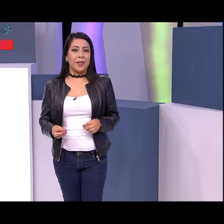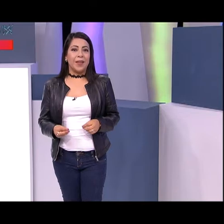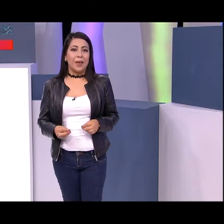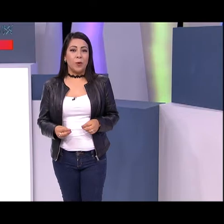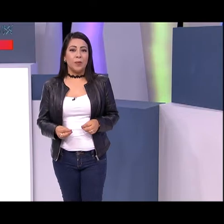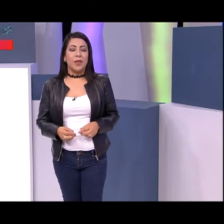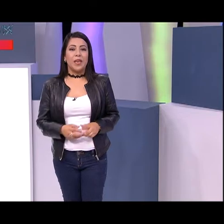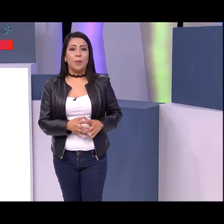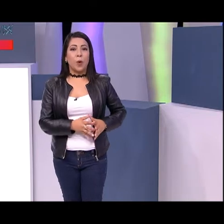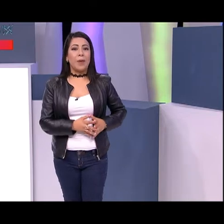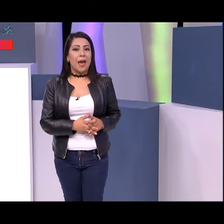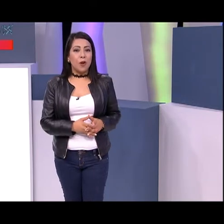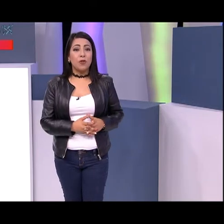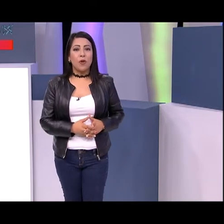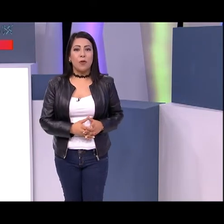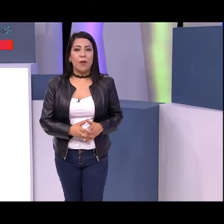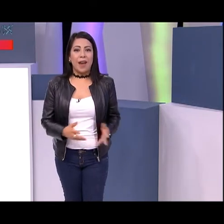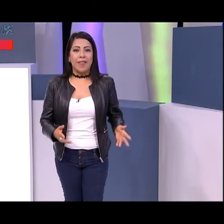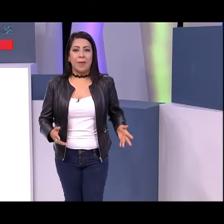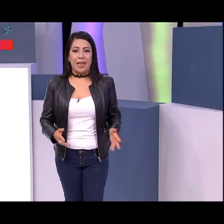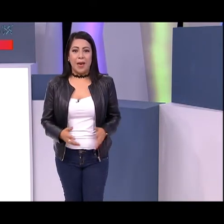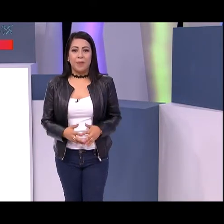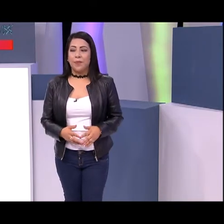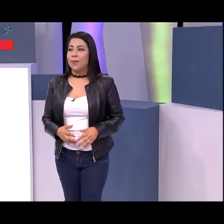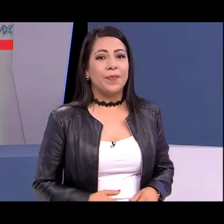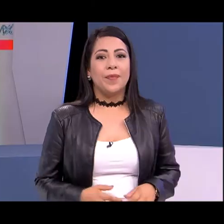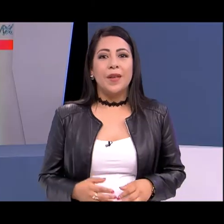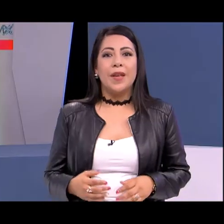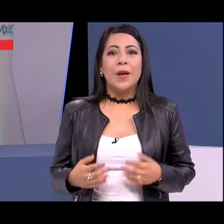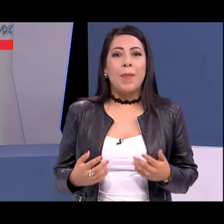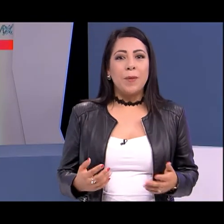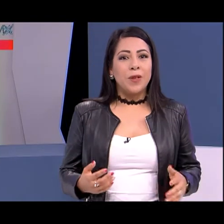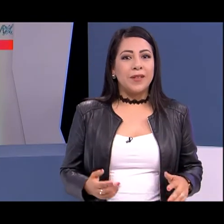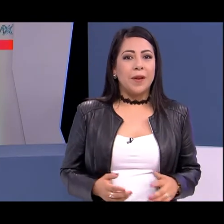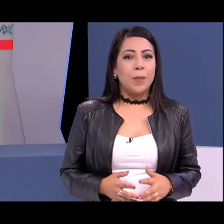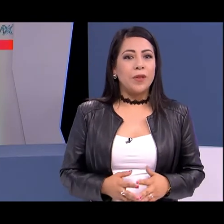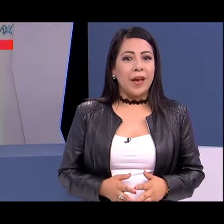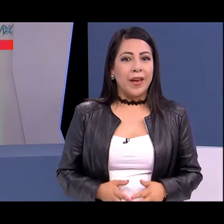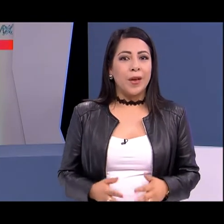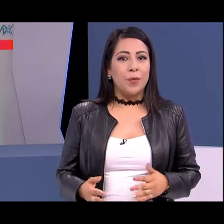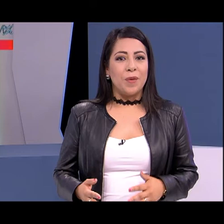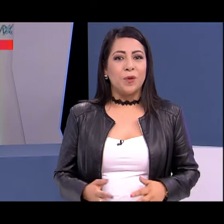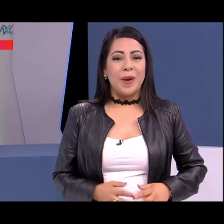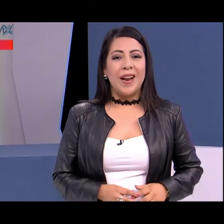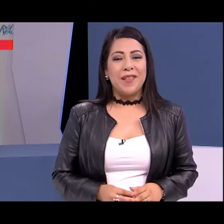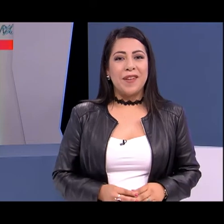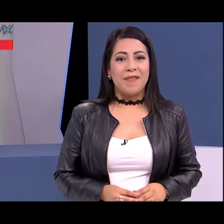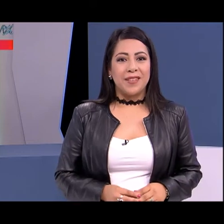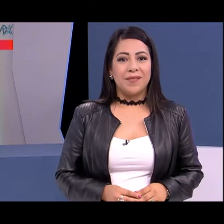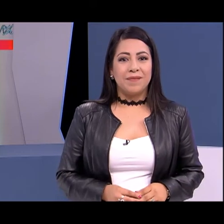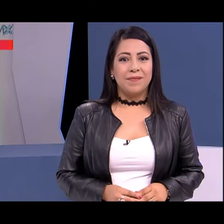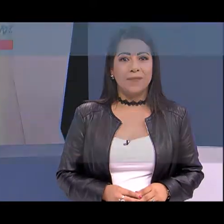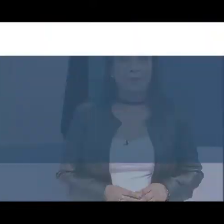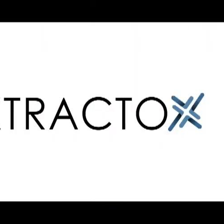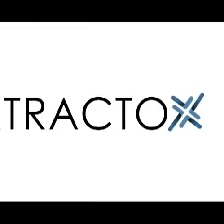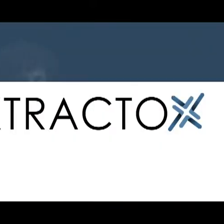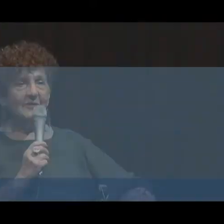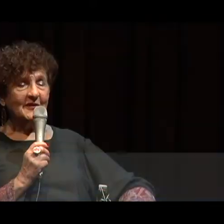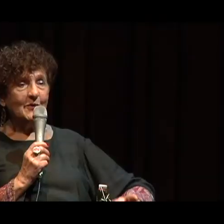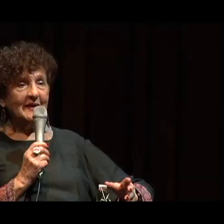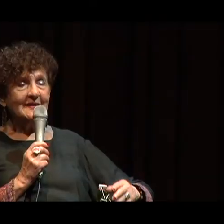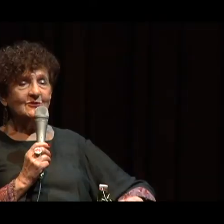su más reciente libro, Y por mirarlo todo, nada veía. Vamos a este reportaje que pudimos ver en Interfaz.